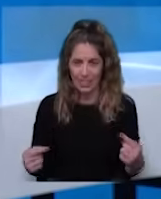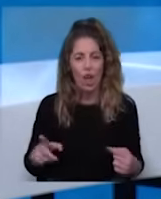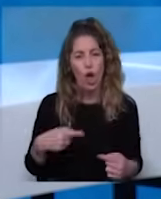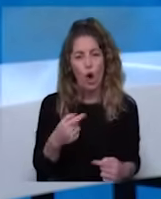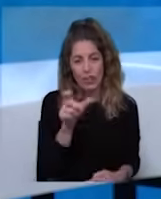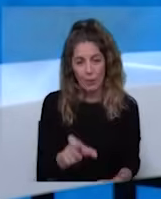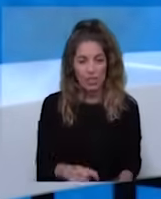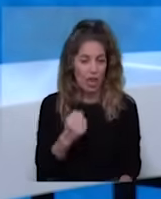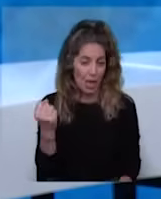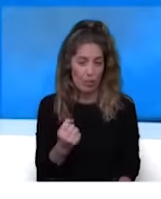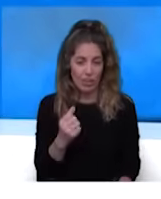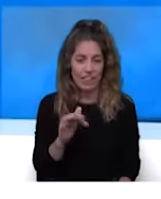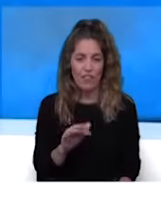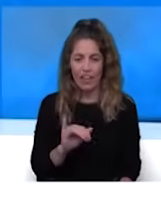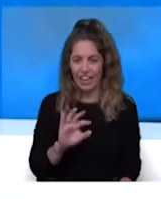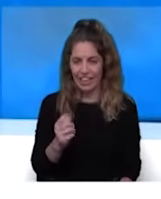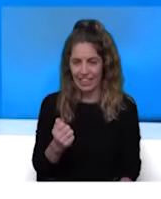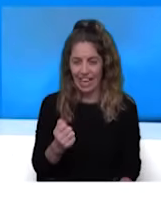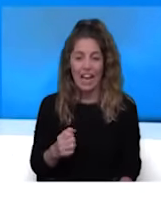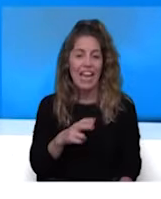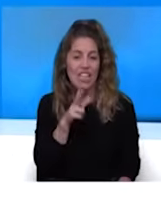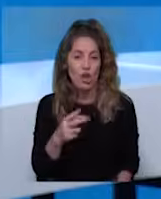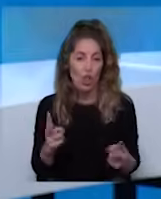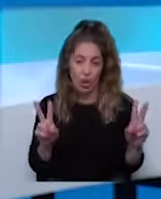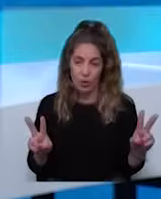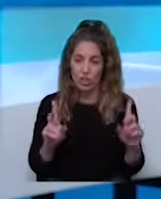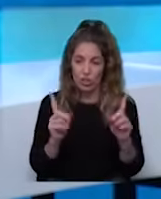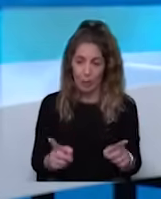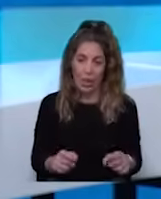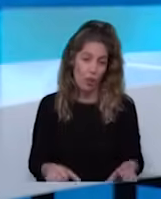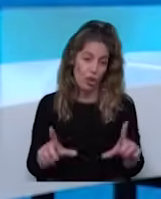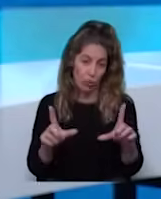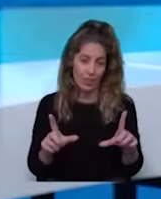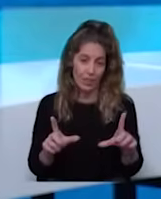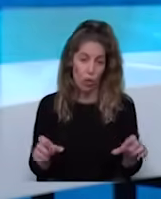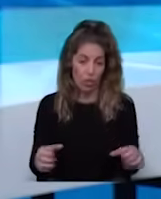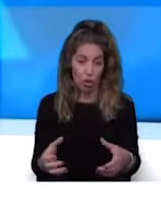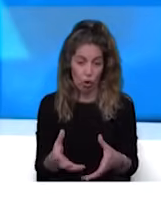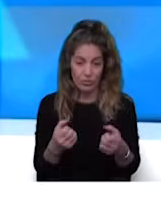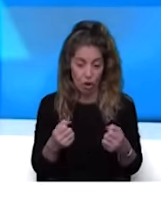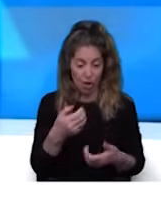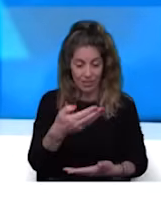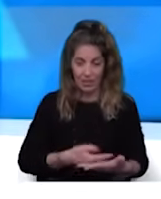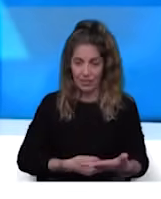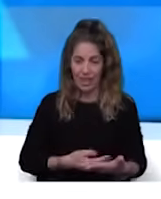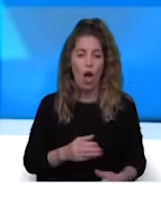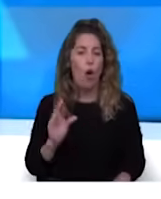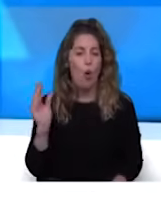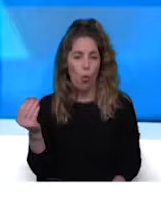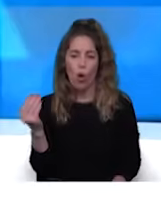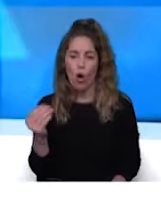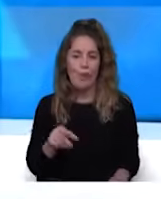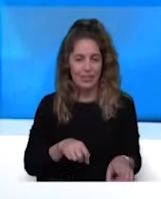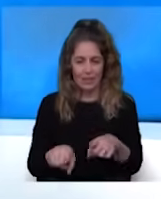importante Juan Raúl Ferreira no este el hijo de Wilson que que también fue protagonista cuando se hizo con las actas no en ese momento sí eh un joven un joven